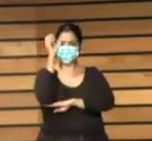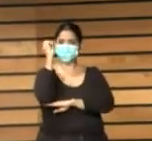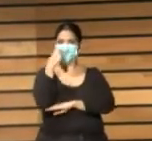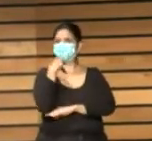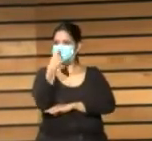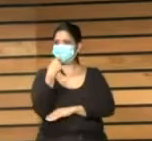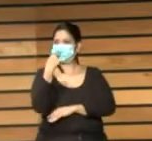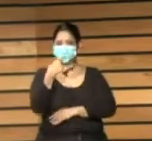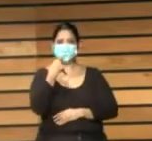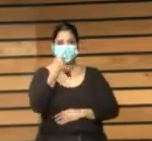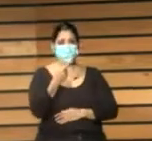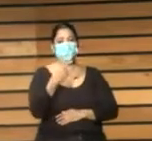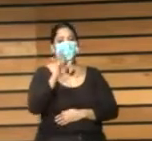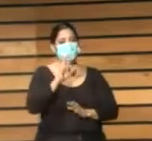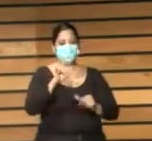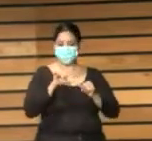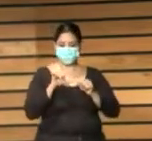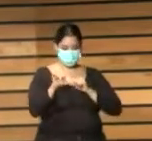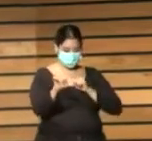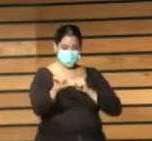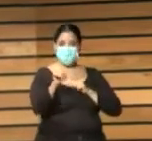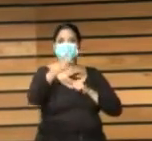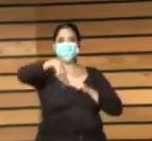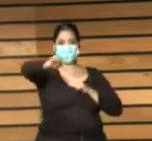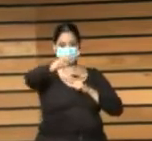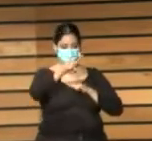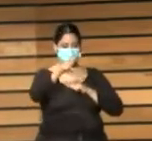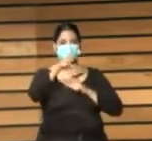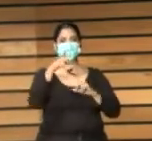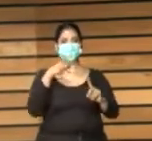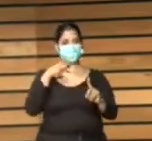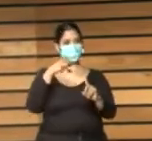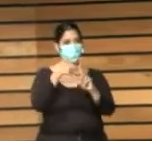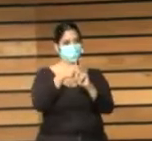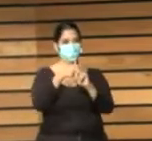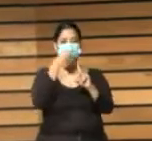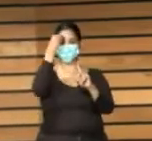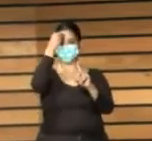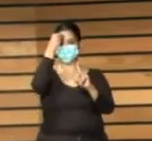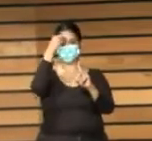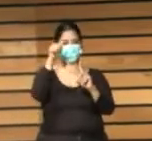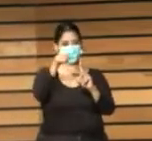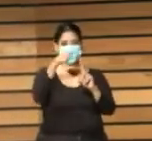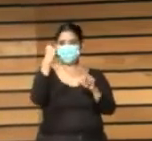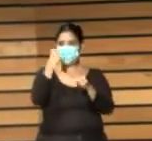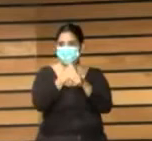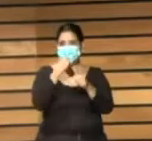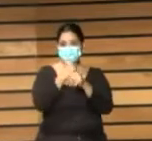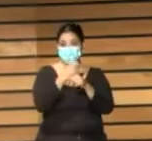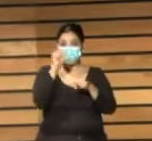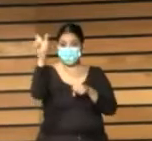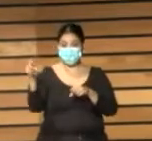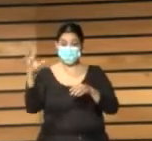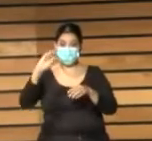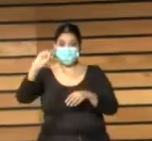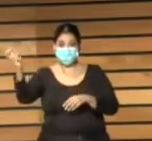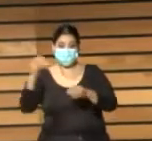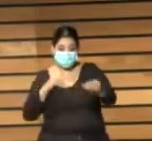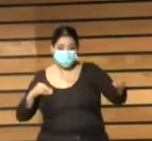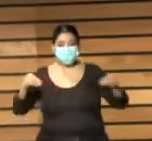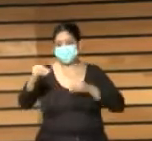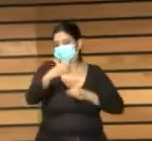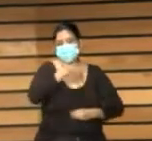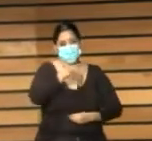punto de partida importante y esa función que vosotros tenéis creo que es insustituible. Así que